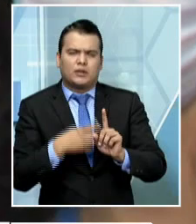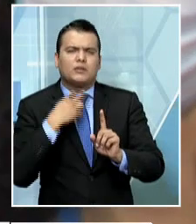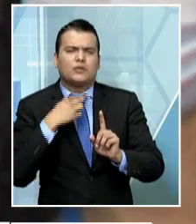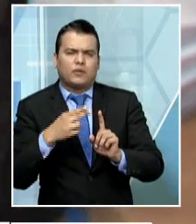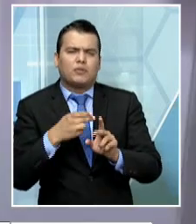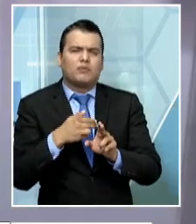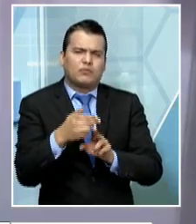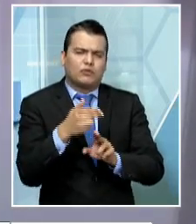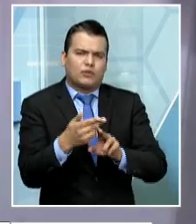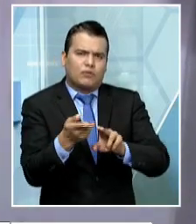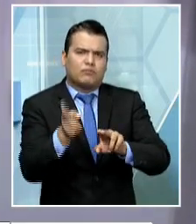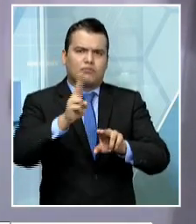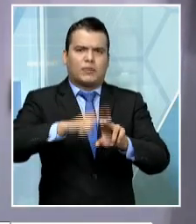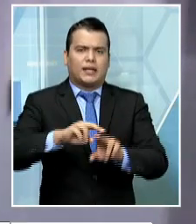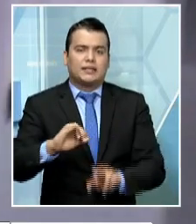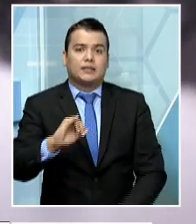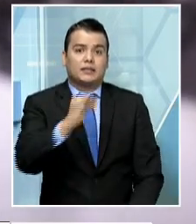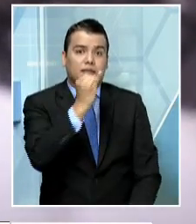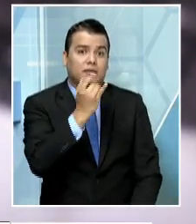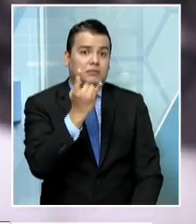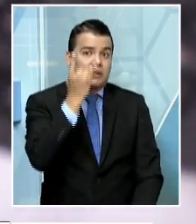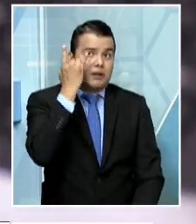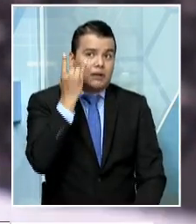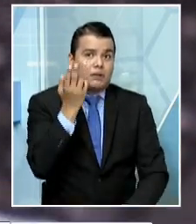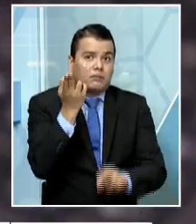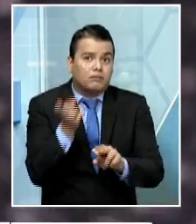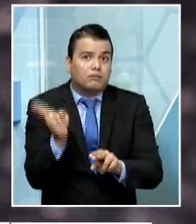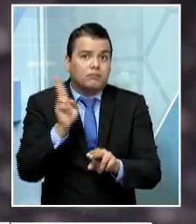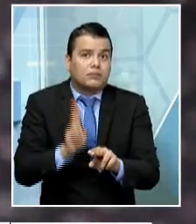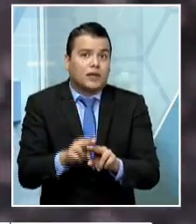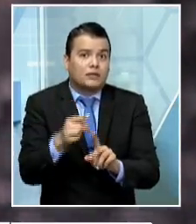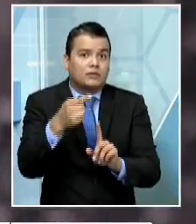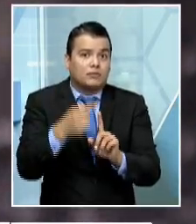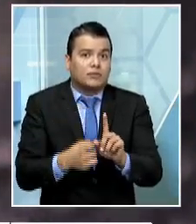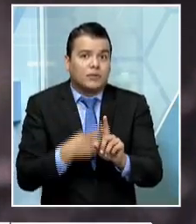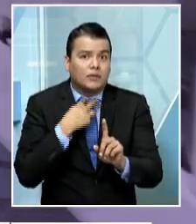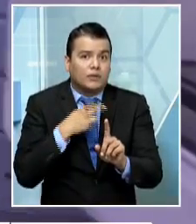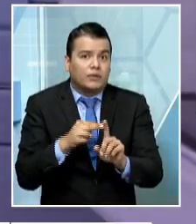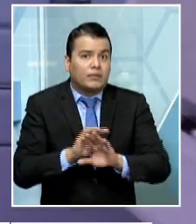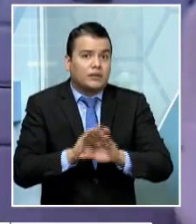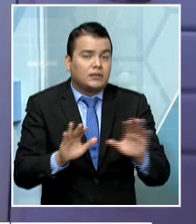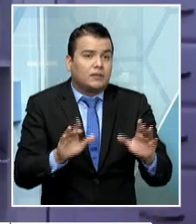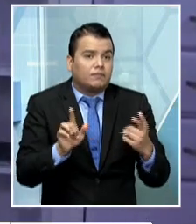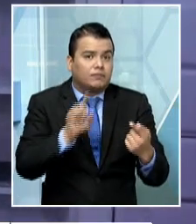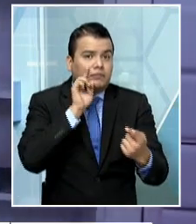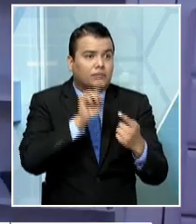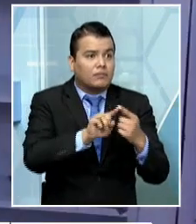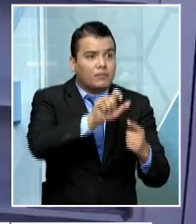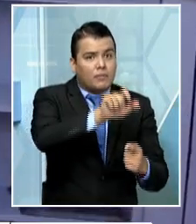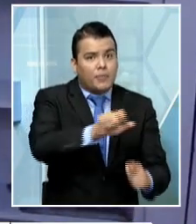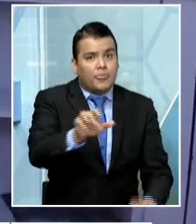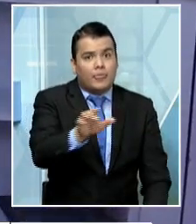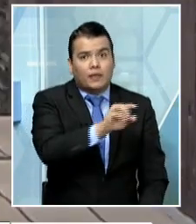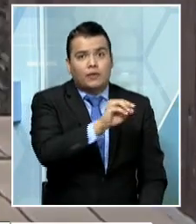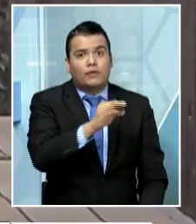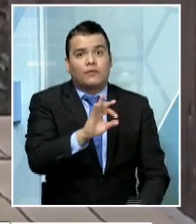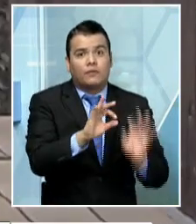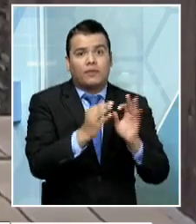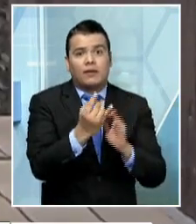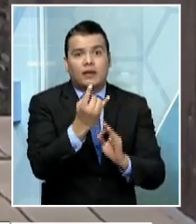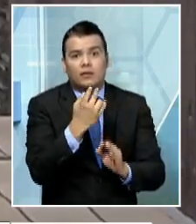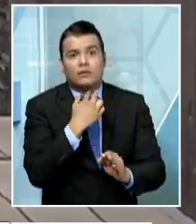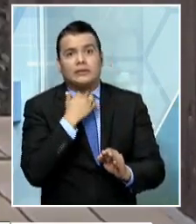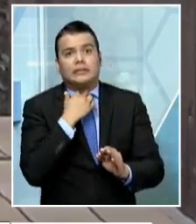aumento en el número de casos. Con este posible panorama de aumento en los contagios y para garantizar que las familias más vulnerables de Cali que resulten